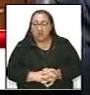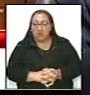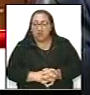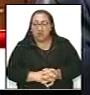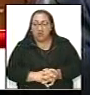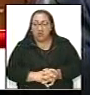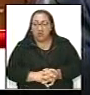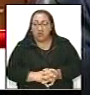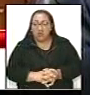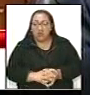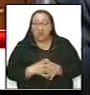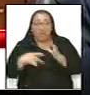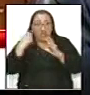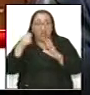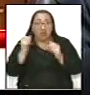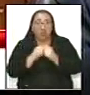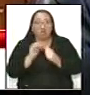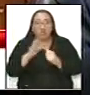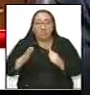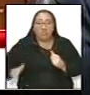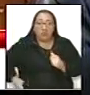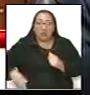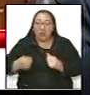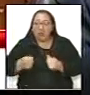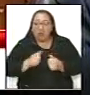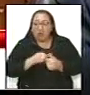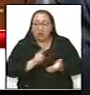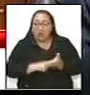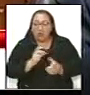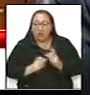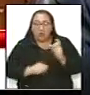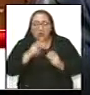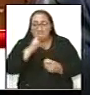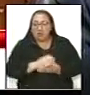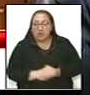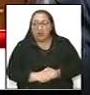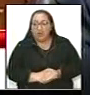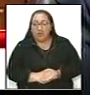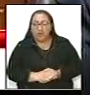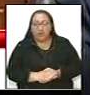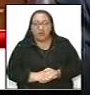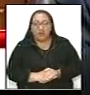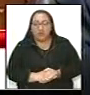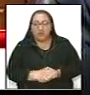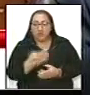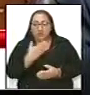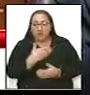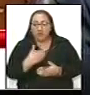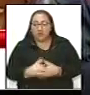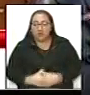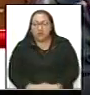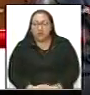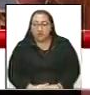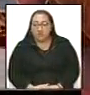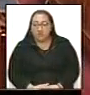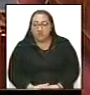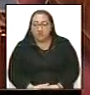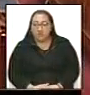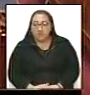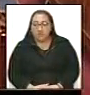hacer cine, que lo hagan con la suya, no con el impuesto de todos los peruanos. Gracias, presidente.